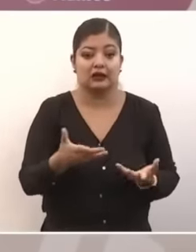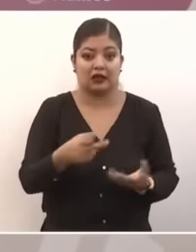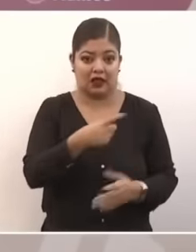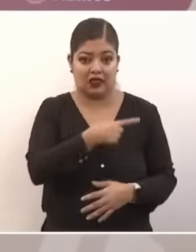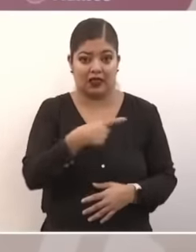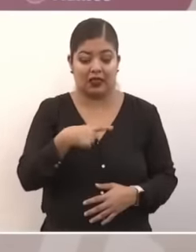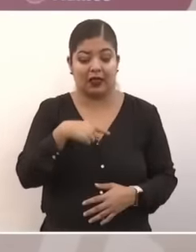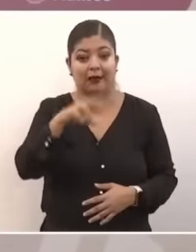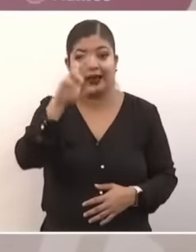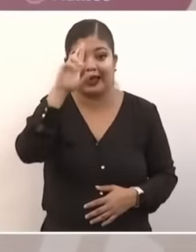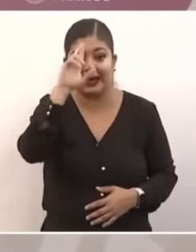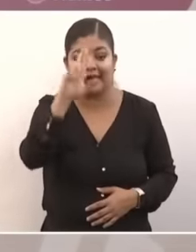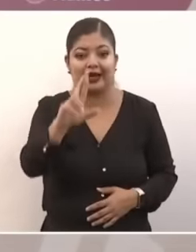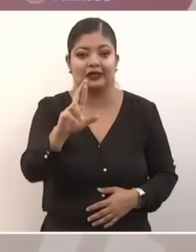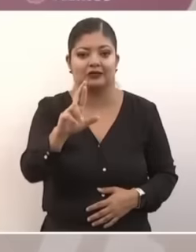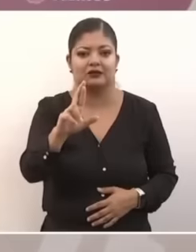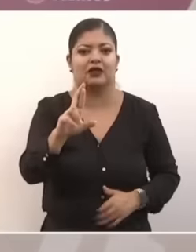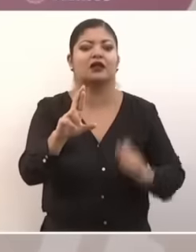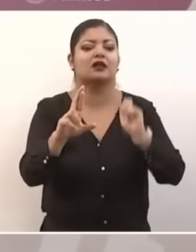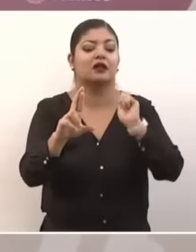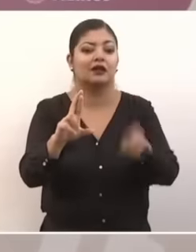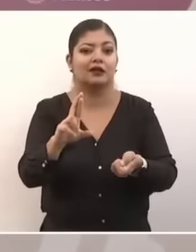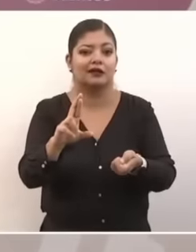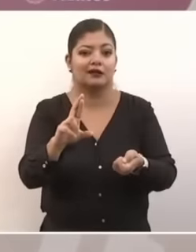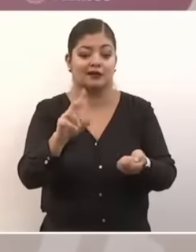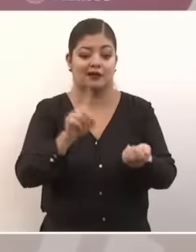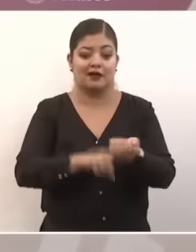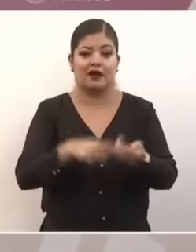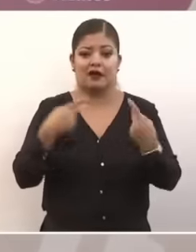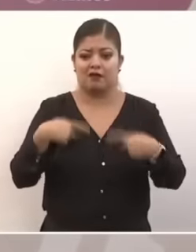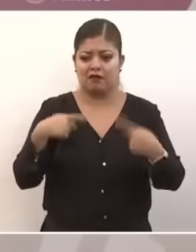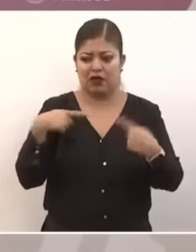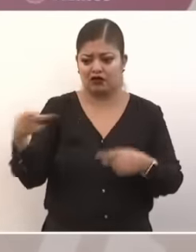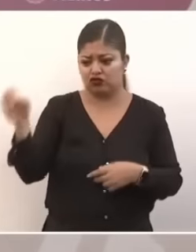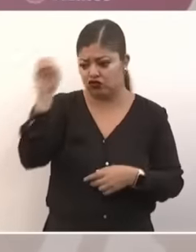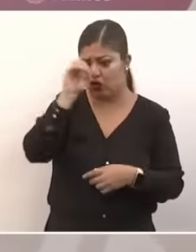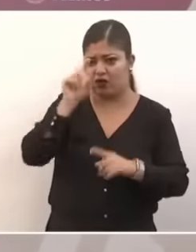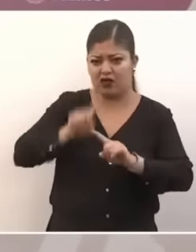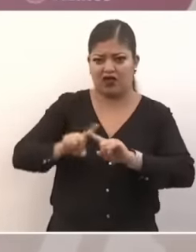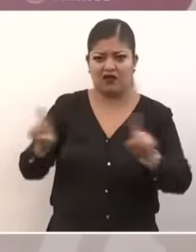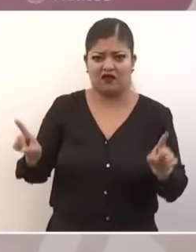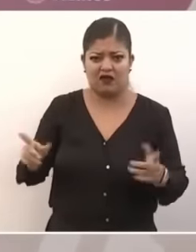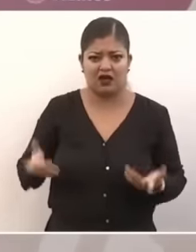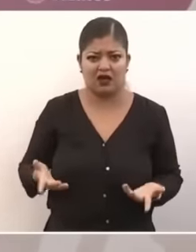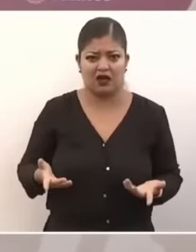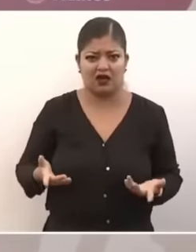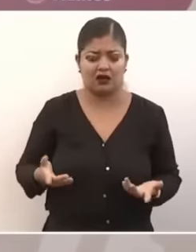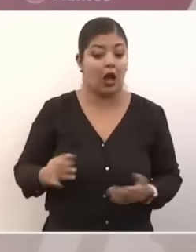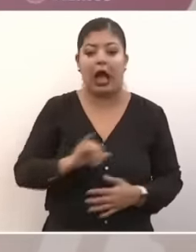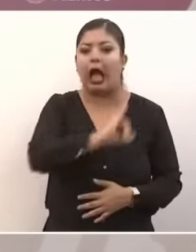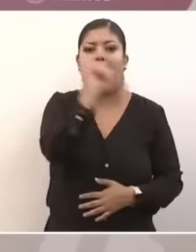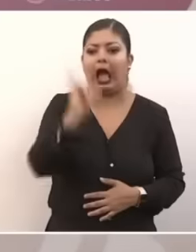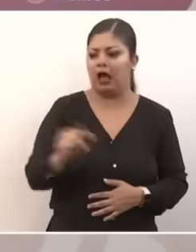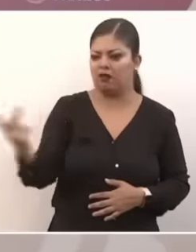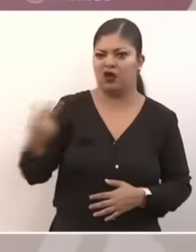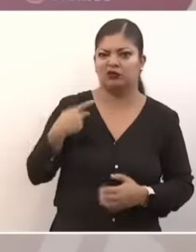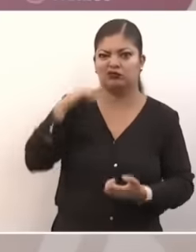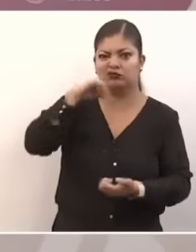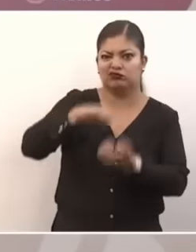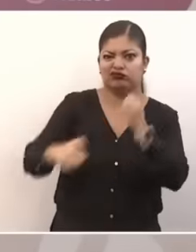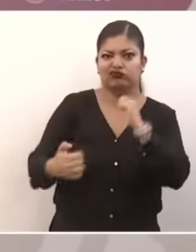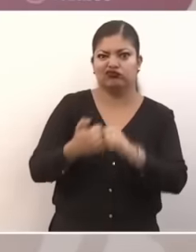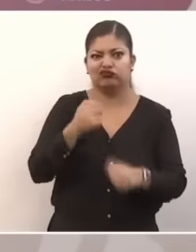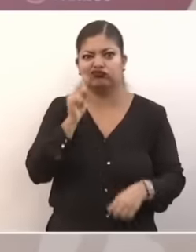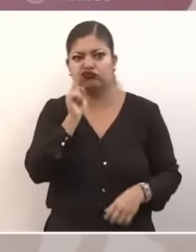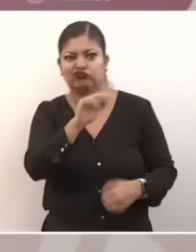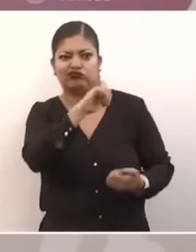respetando a los adversarios, no vernos nunca como enemigos